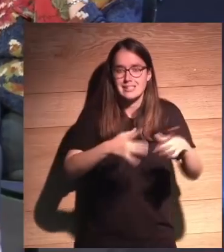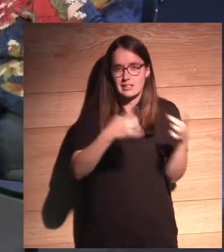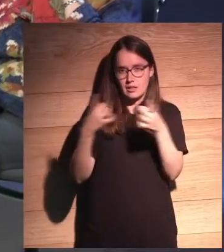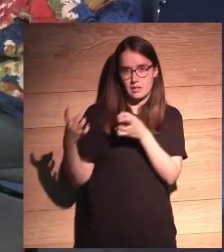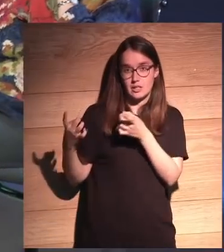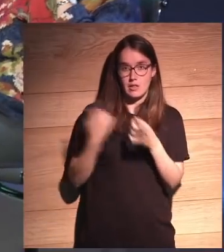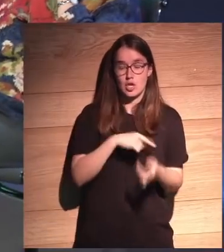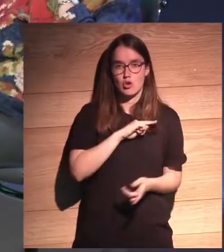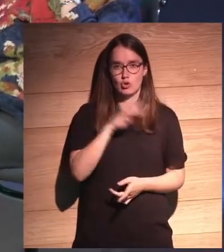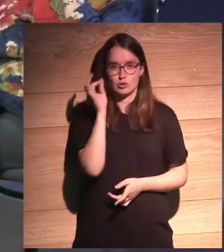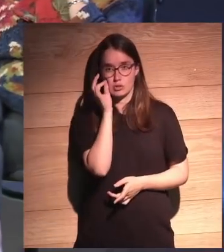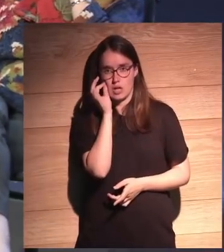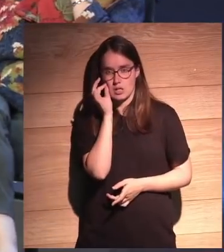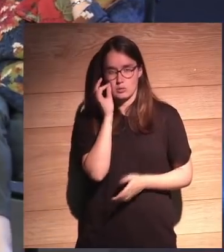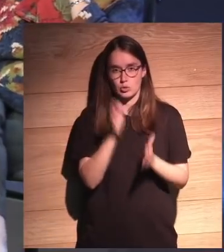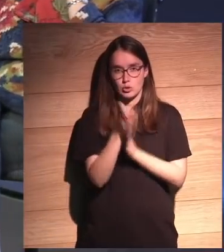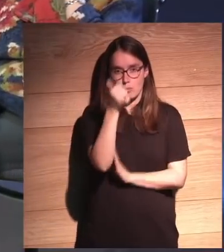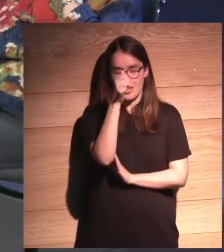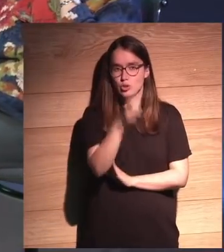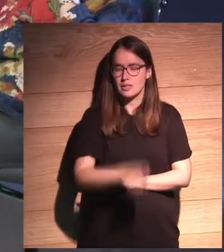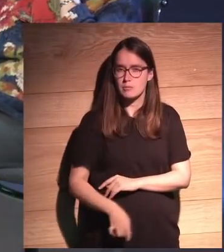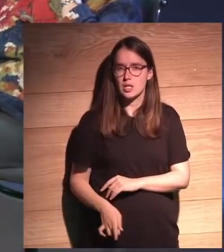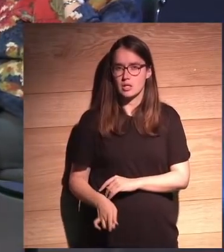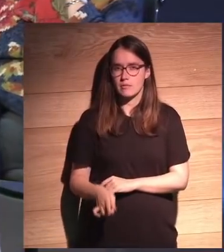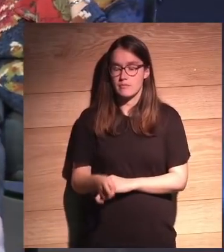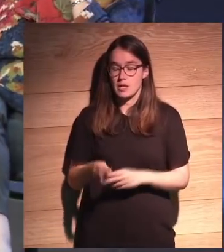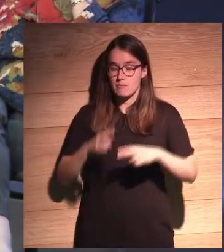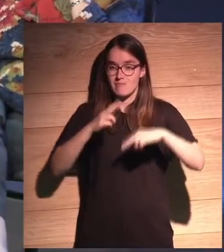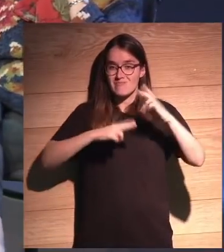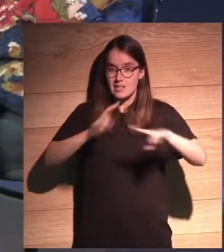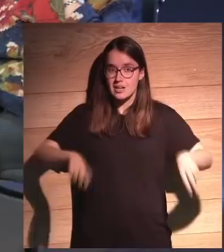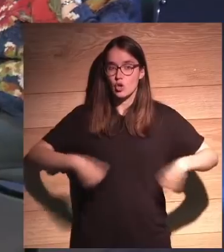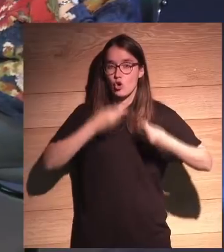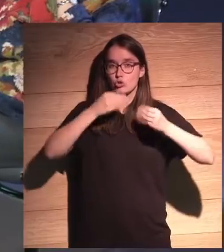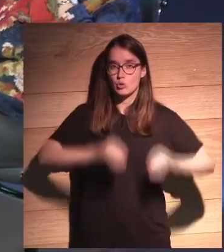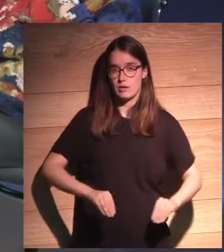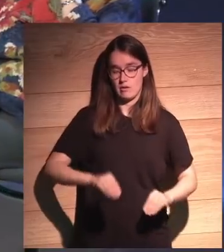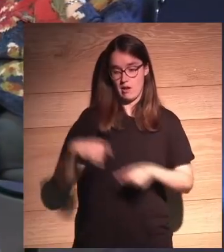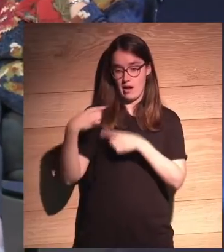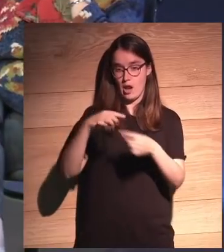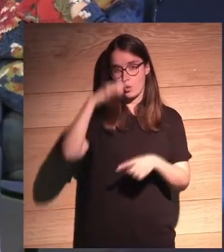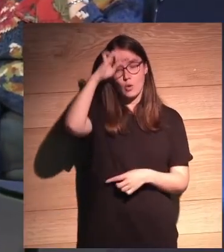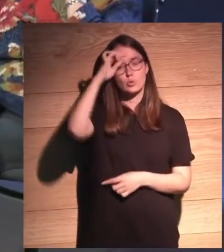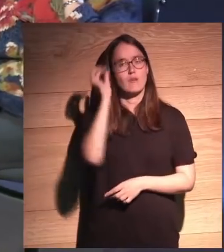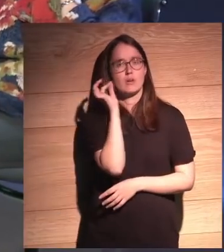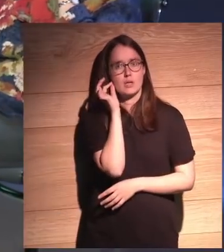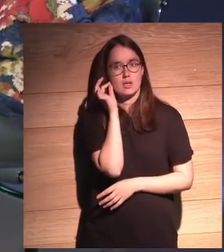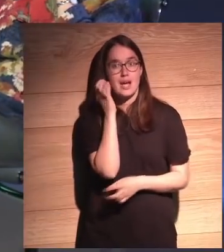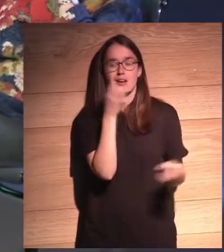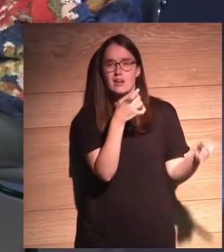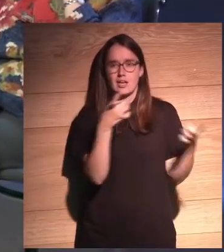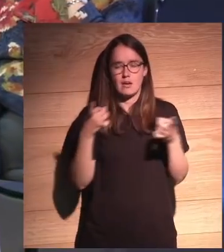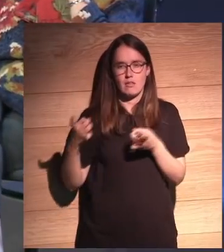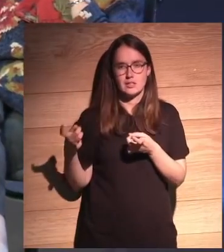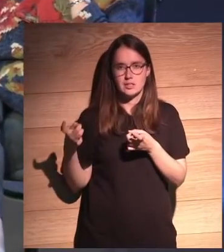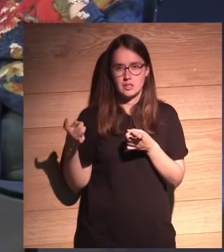tenemos nosotras y muchos compañeros de viaje de reconstruir lo que yo llamo la genealogía cultural femenina.